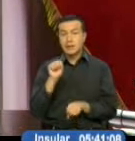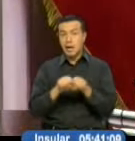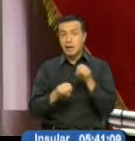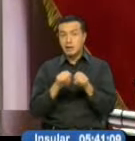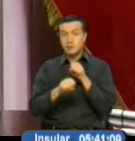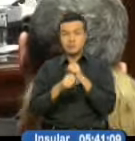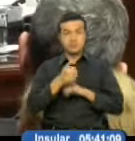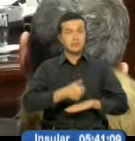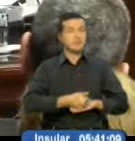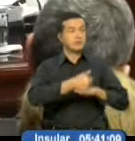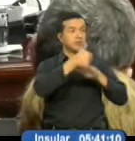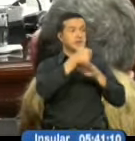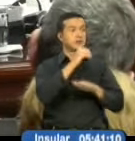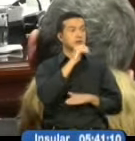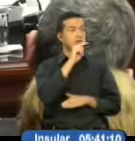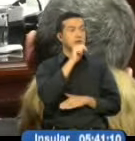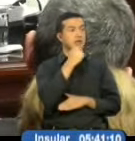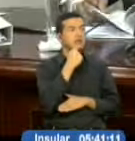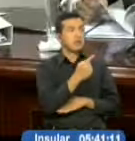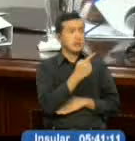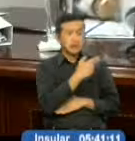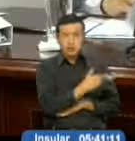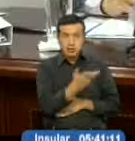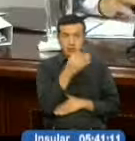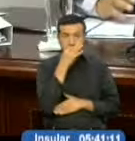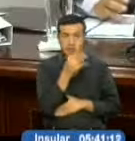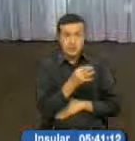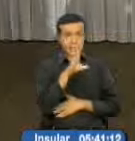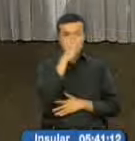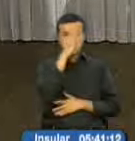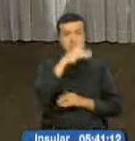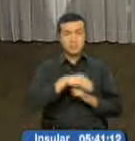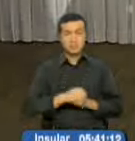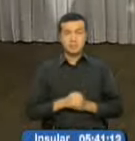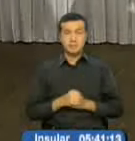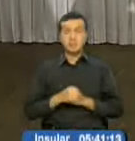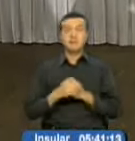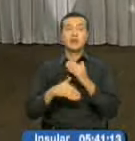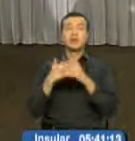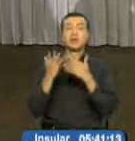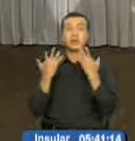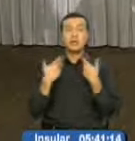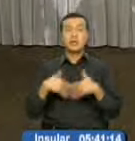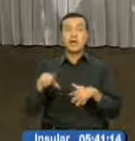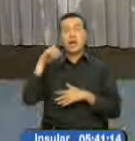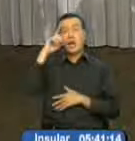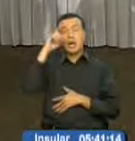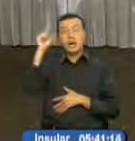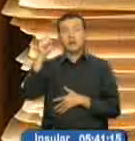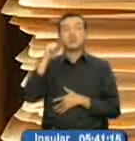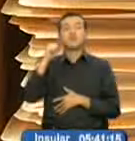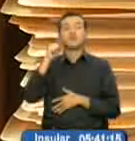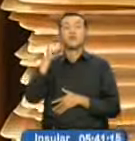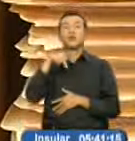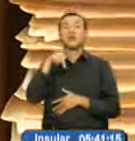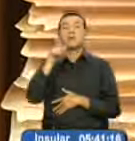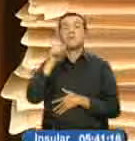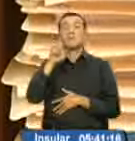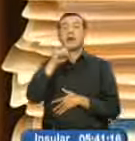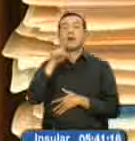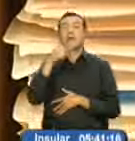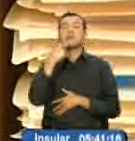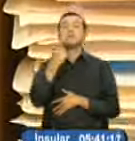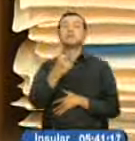este máximo organismo electoral desmintió tal hipótesis con pruebas. Finalmente, Guillermo Lasso y Andrés Páez presentaron supuestas pruebas